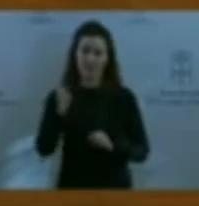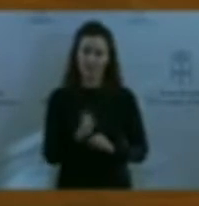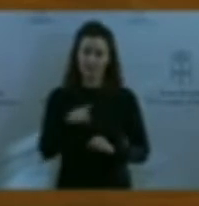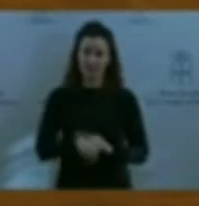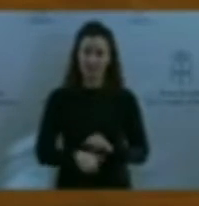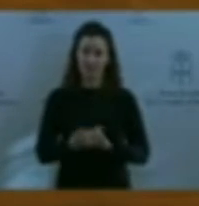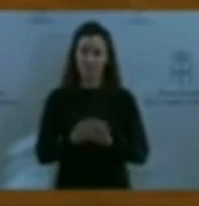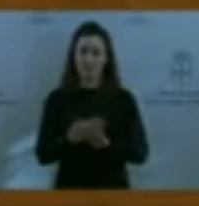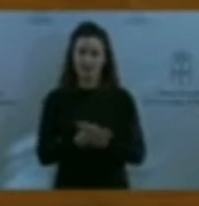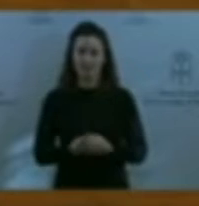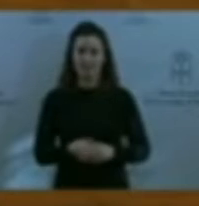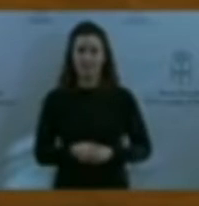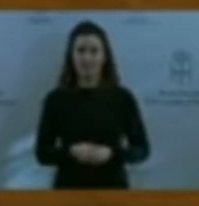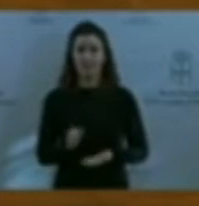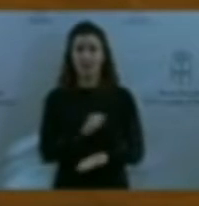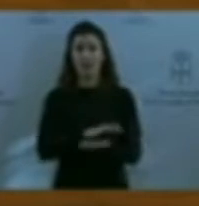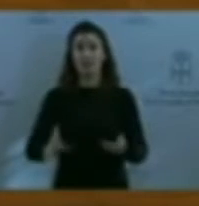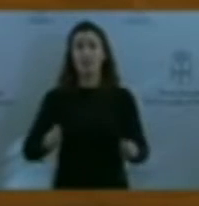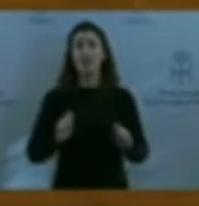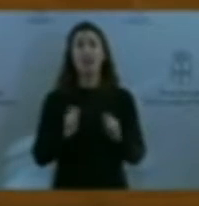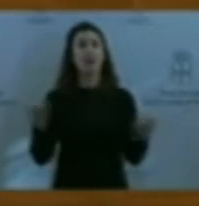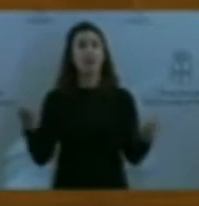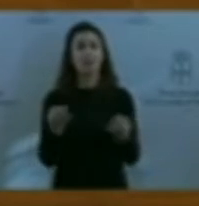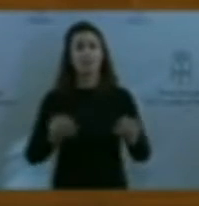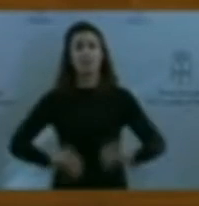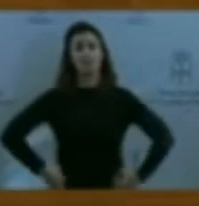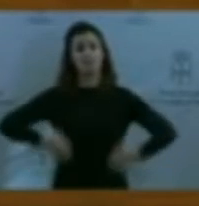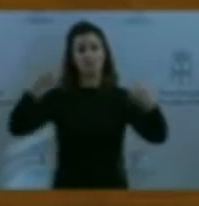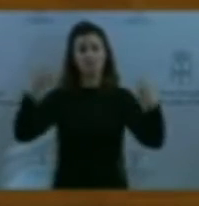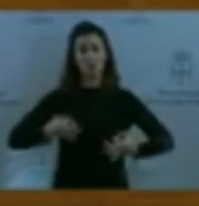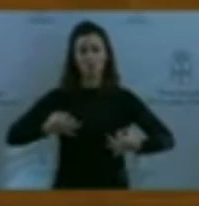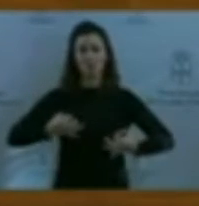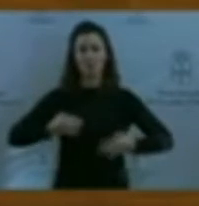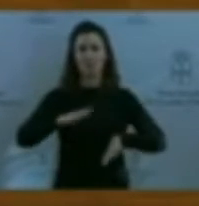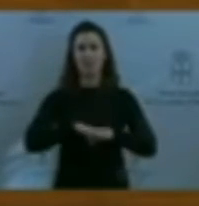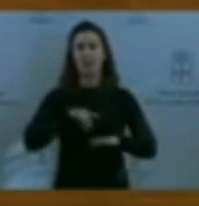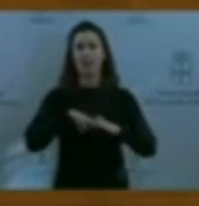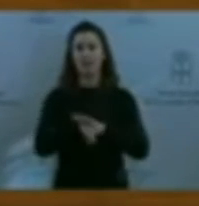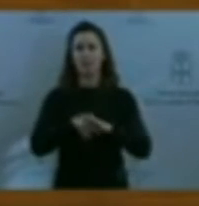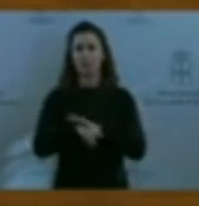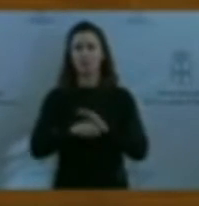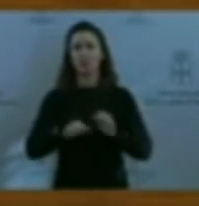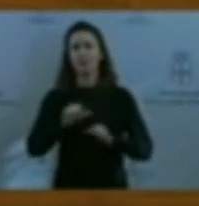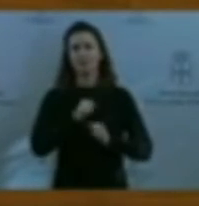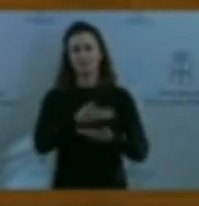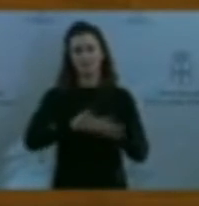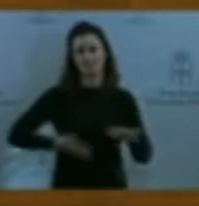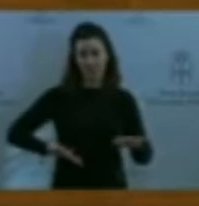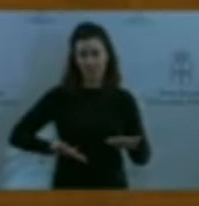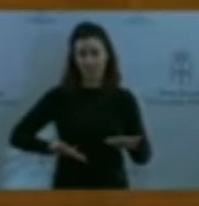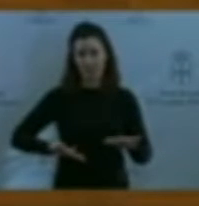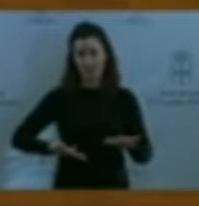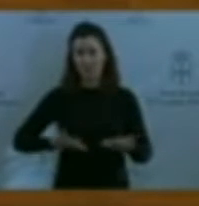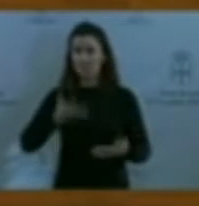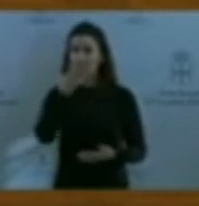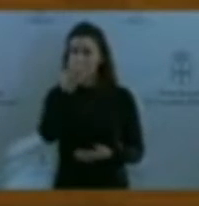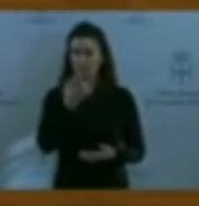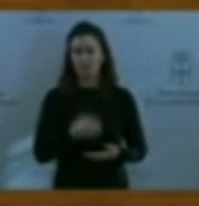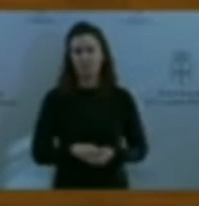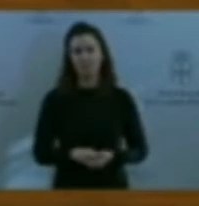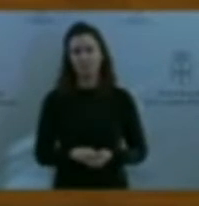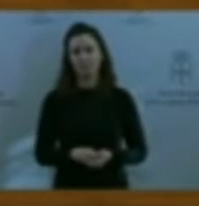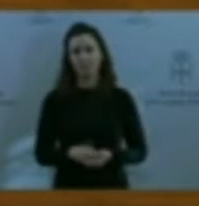una seguridad a que esa gestión de las listas de espera se toma en serio, que se pondrán todos los recursos necesarios